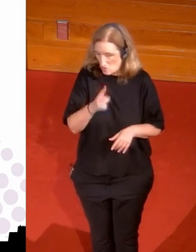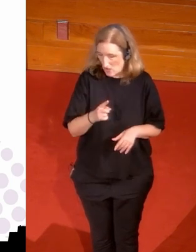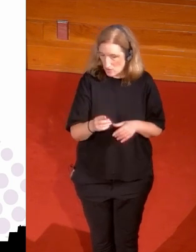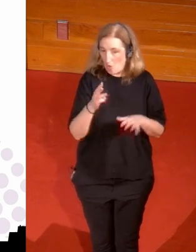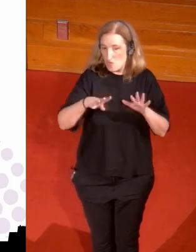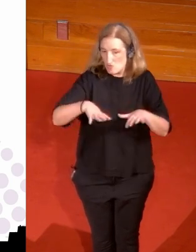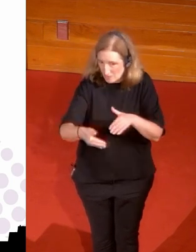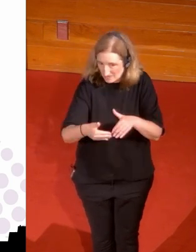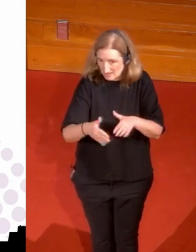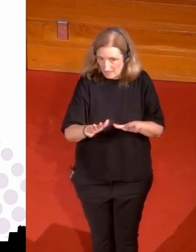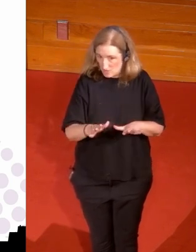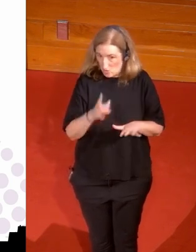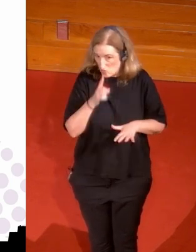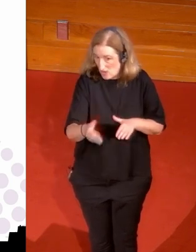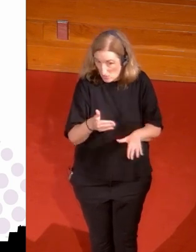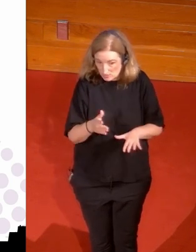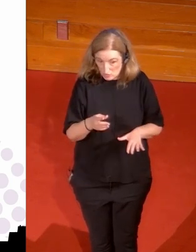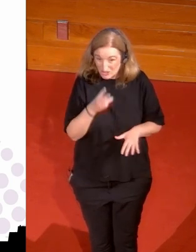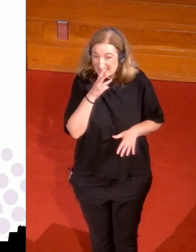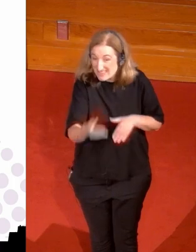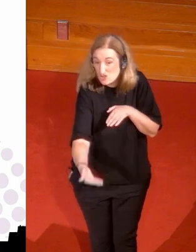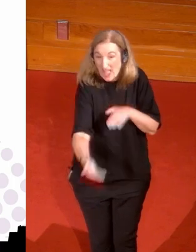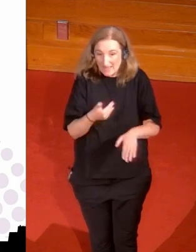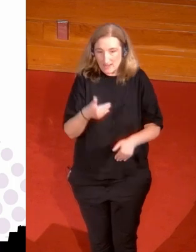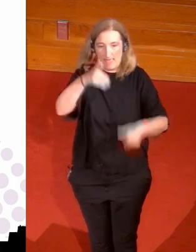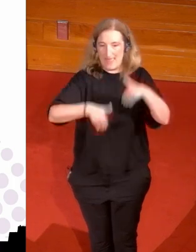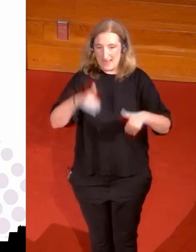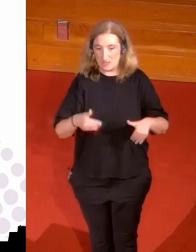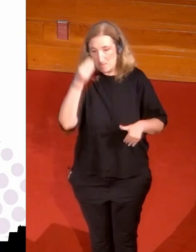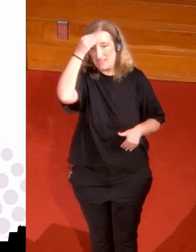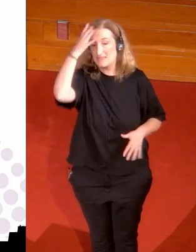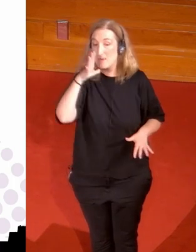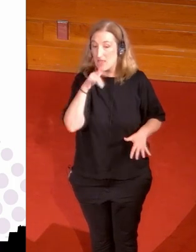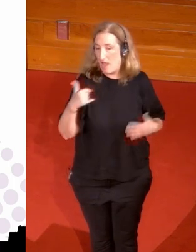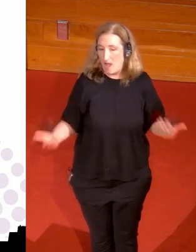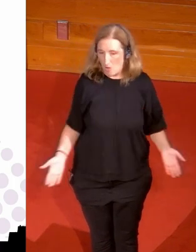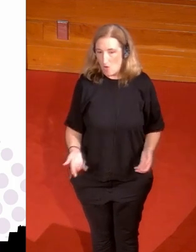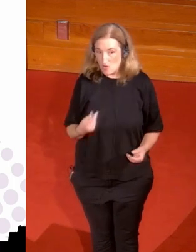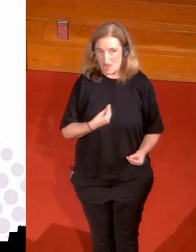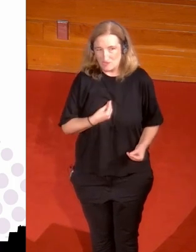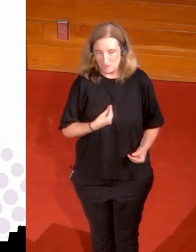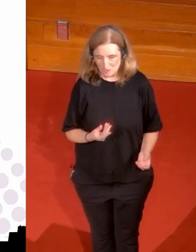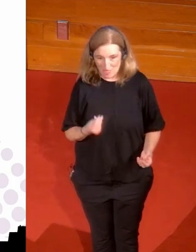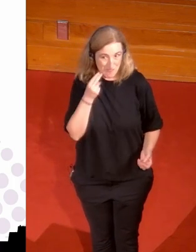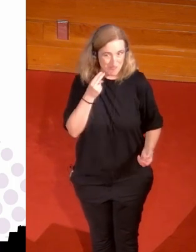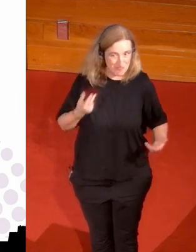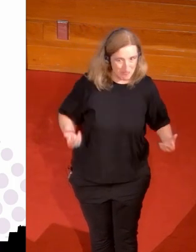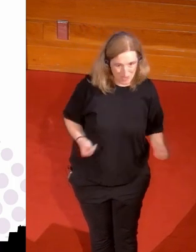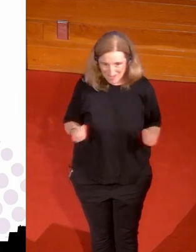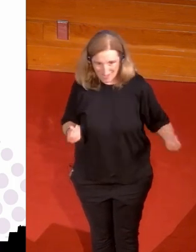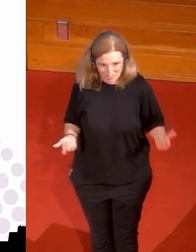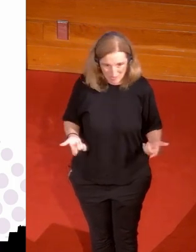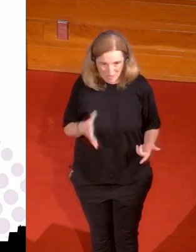9 meses ni siquiera un año las adelantó 3 años el pensaba y ahora aquí se van a ver asustado se habrán asustado porque